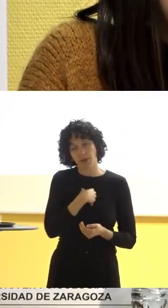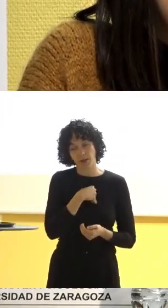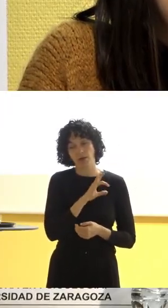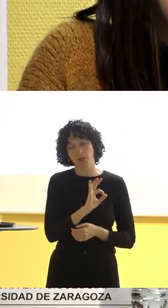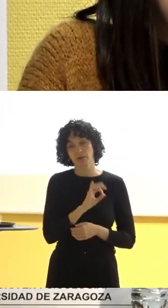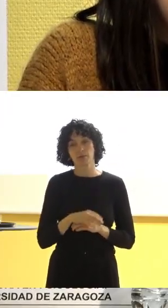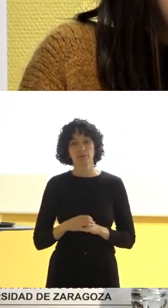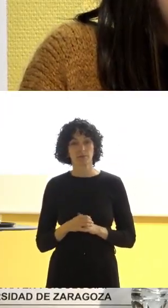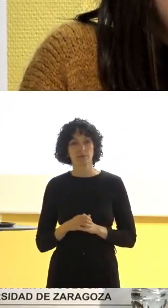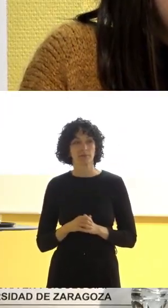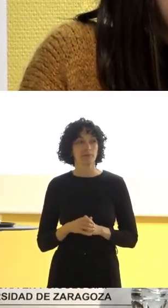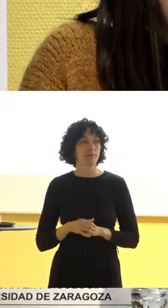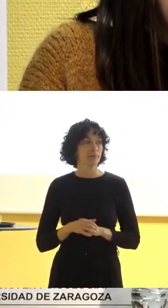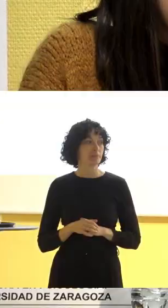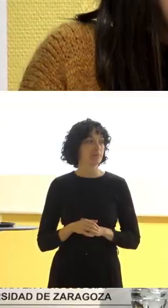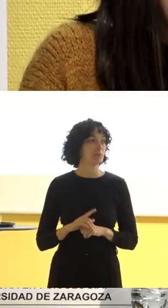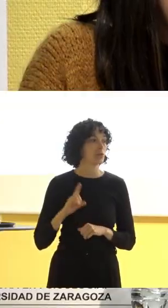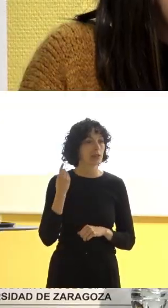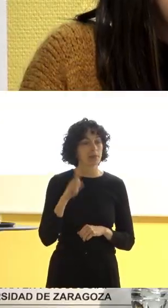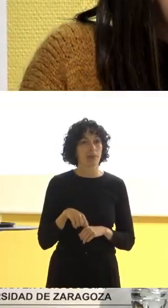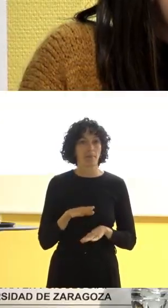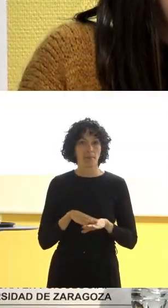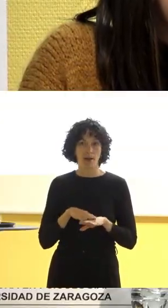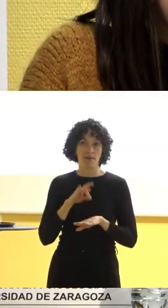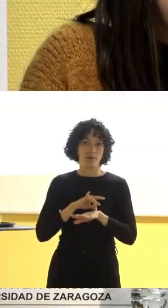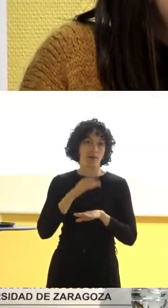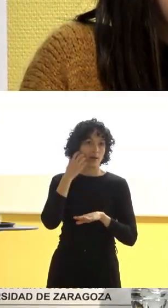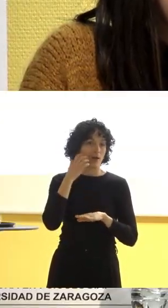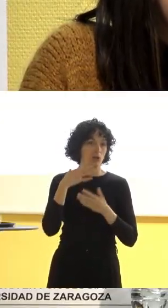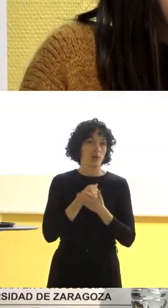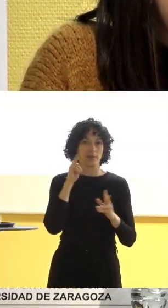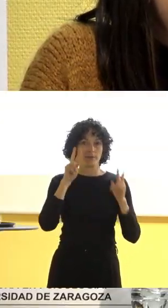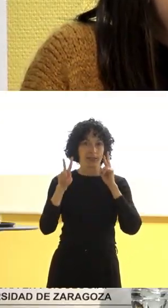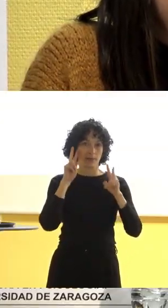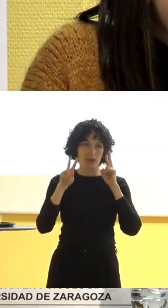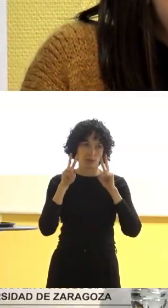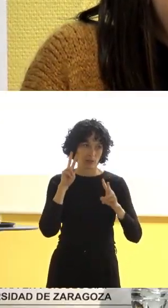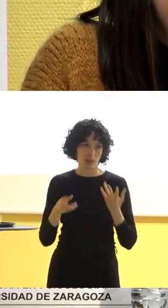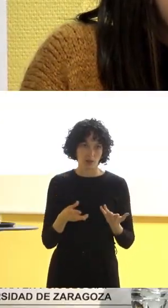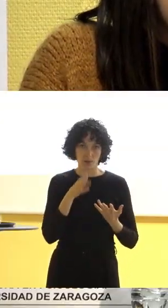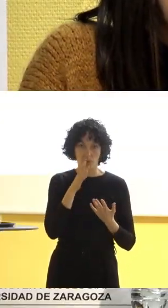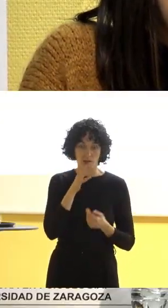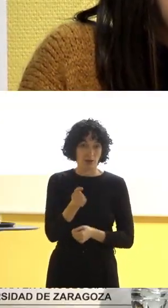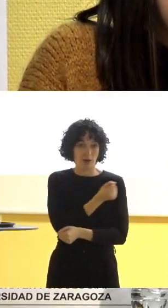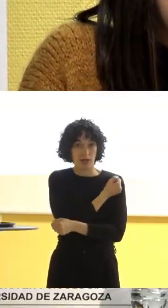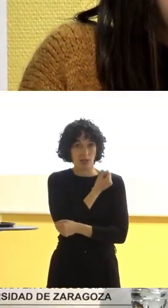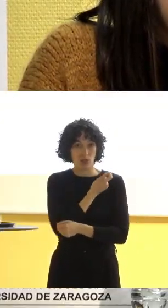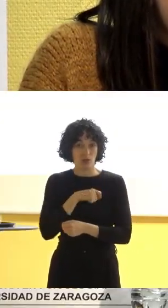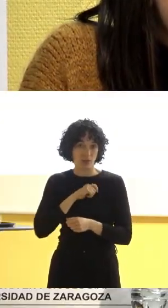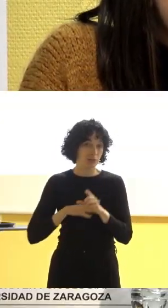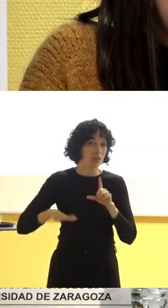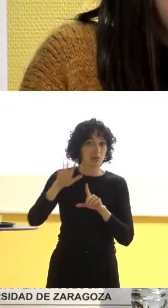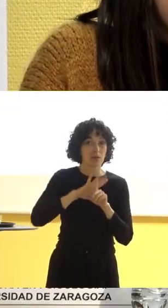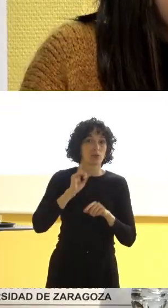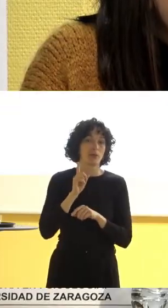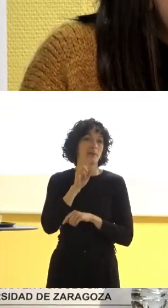REPER. Y sobre todo también por visibilizar todas las enfermedades raras, ¿no? Porque como decía, el registro estatal solamente contabiliza